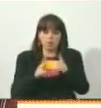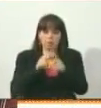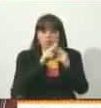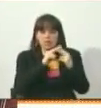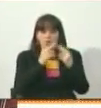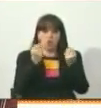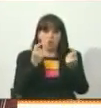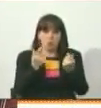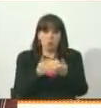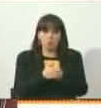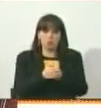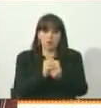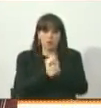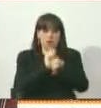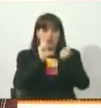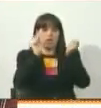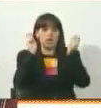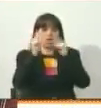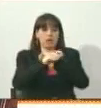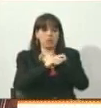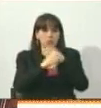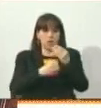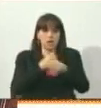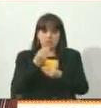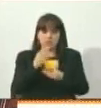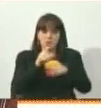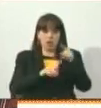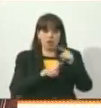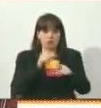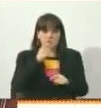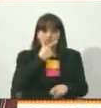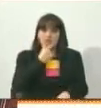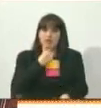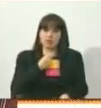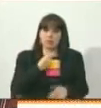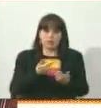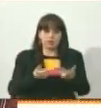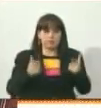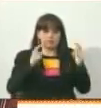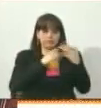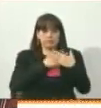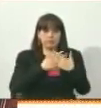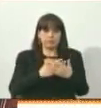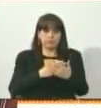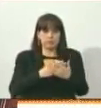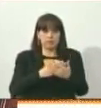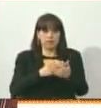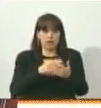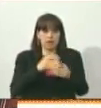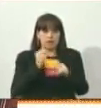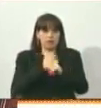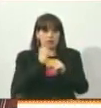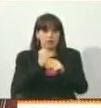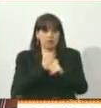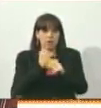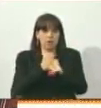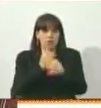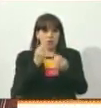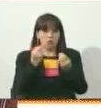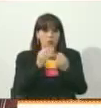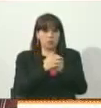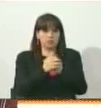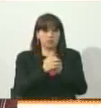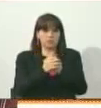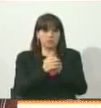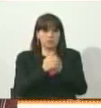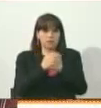O sea, si no volteamos eso y hacemos las cosas fáciles, ah bueno, seguiremos a la orden de la burguesía. Y yo en verdad le juro que a la orden de la burguesía jamás